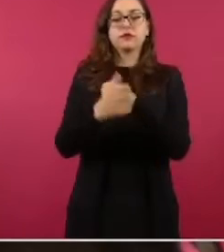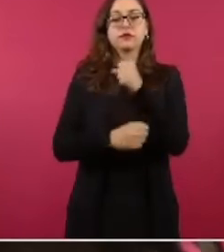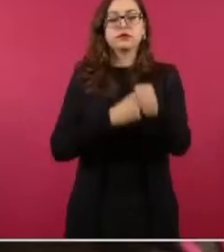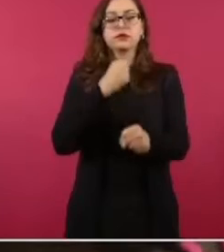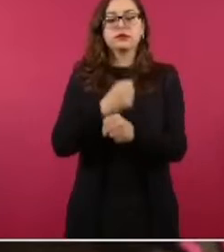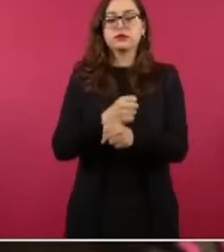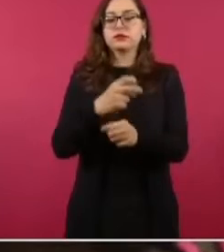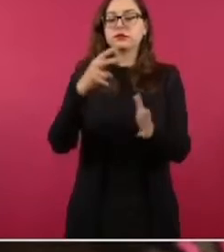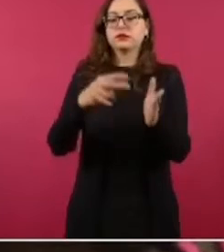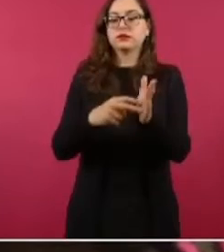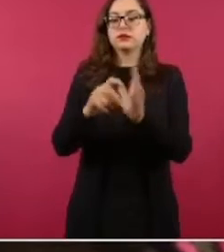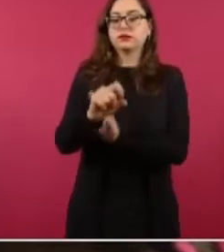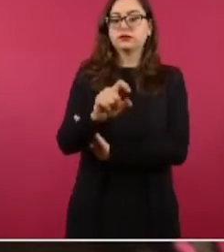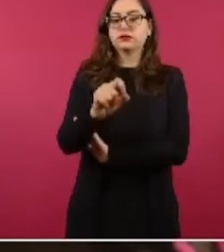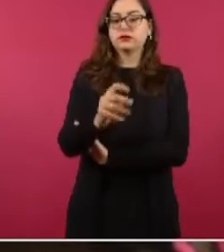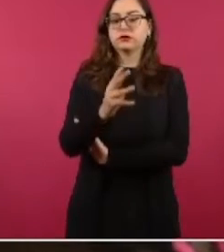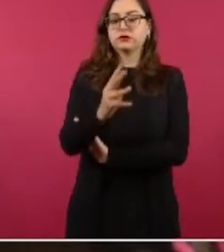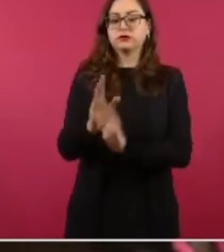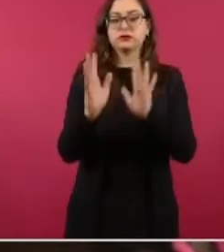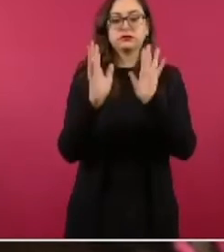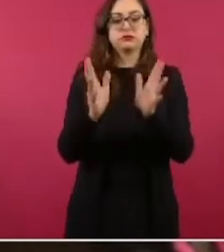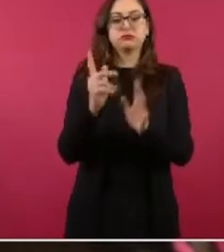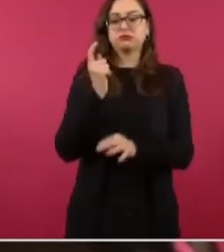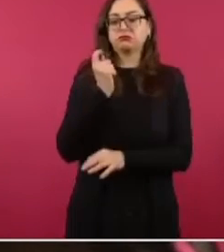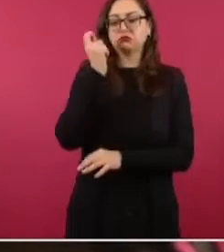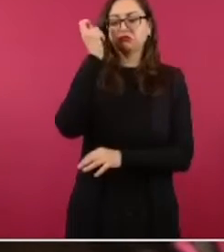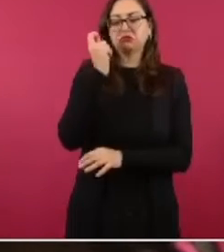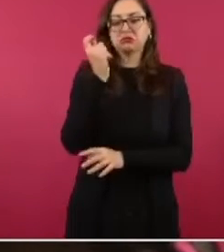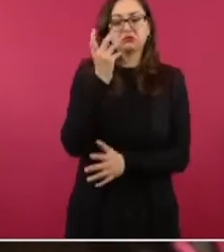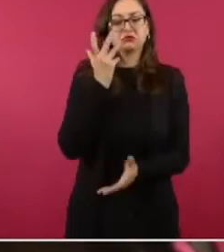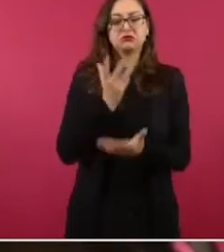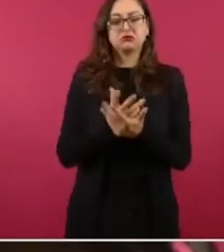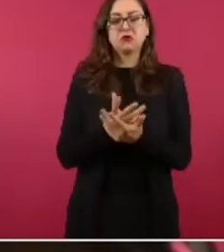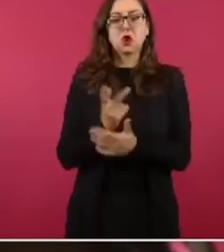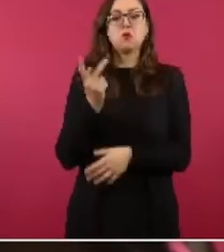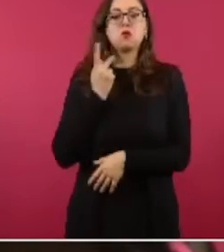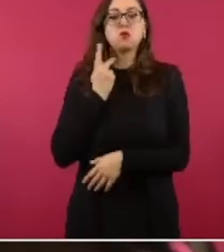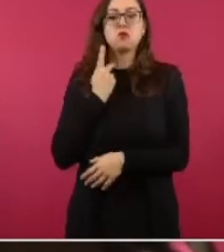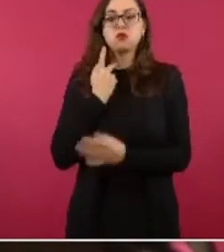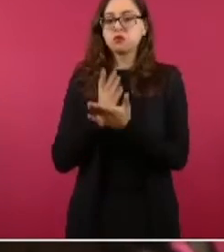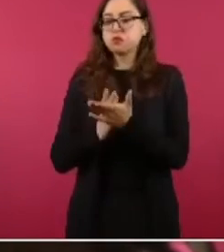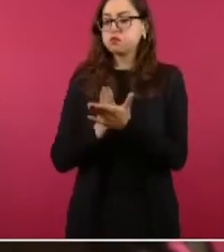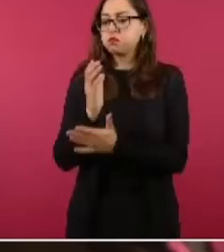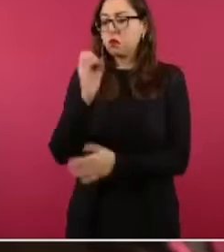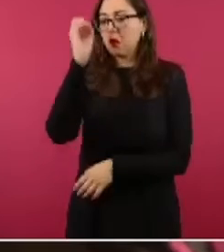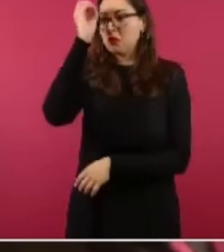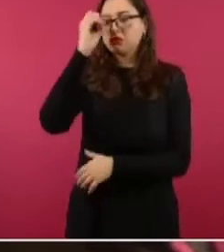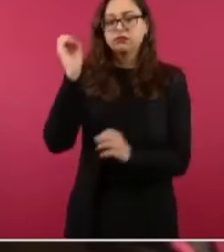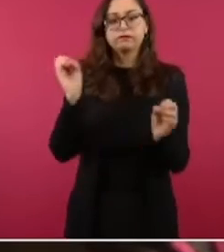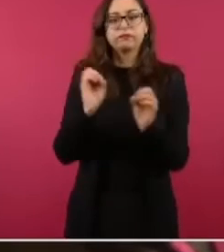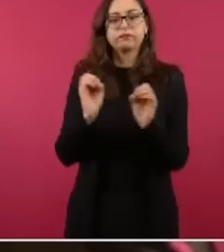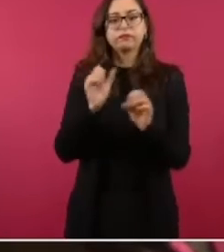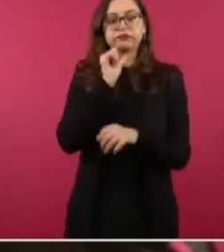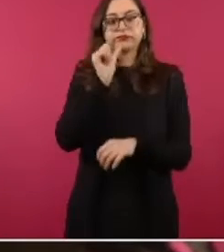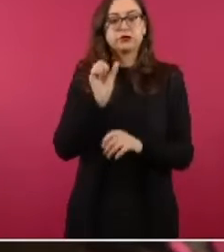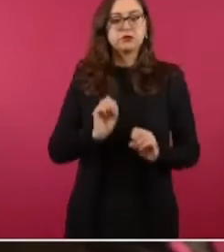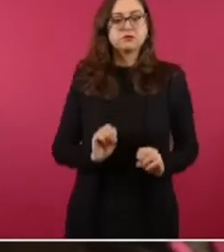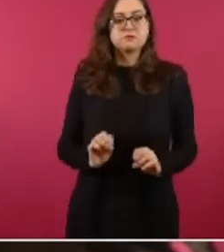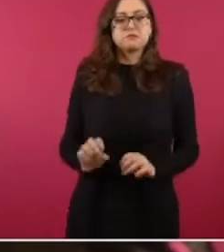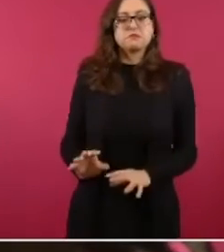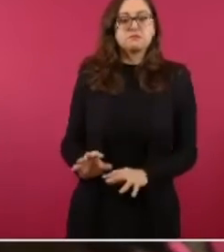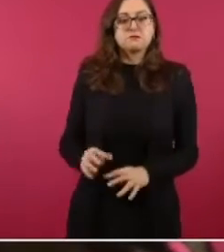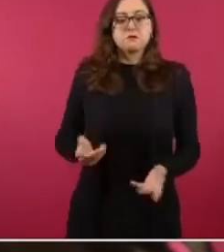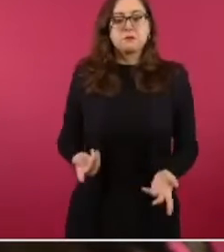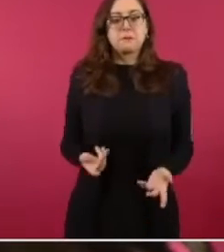jubilar, entonces no va a opinar ni siquiera de política. esta reforma